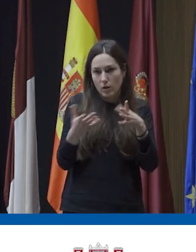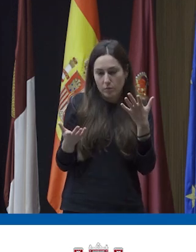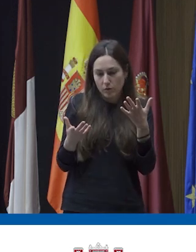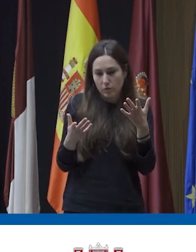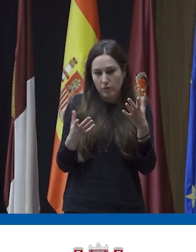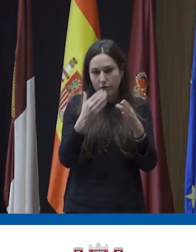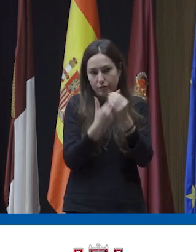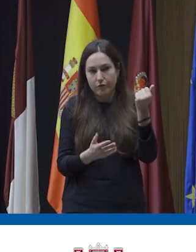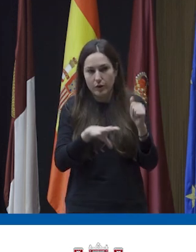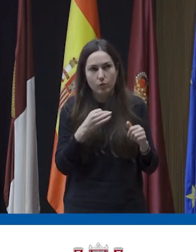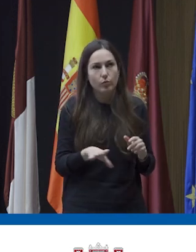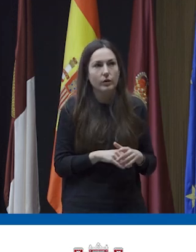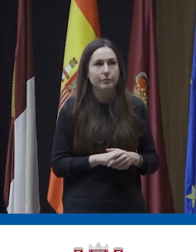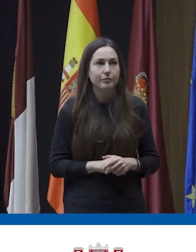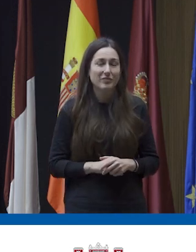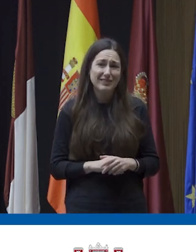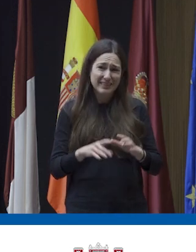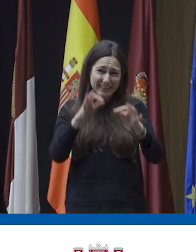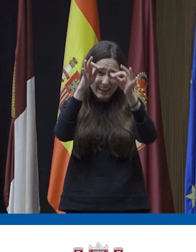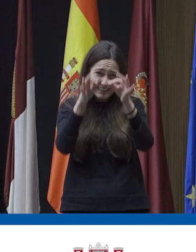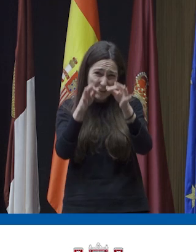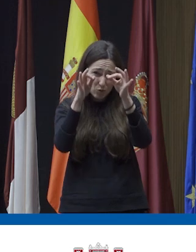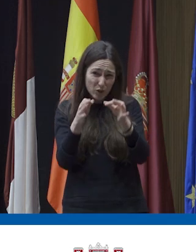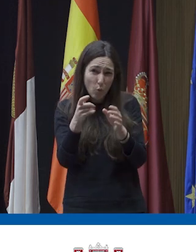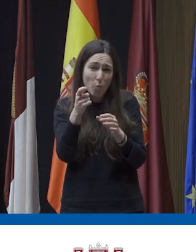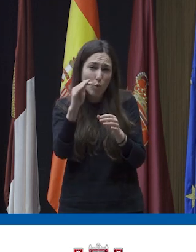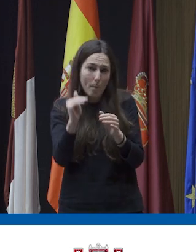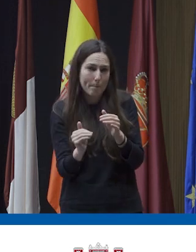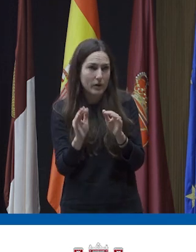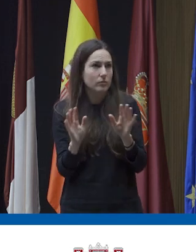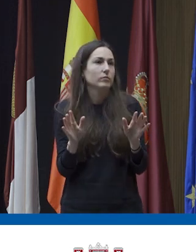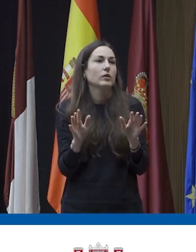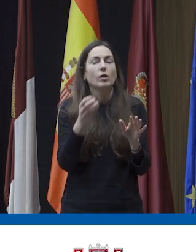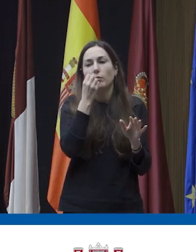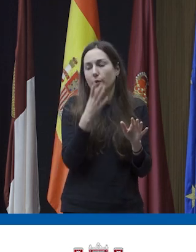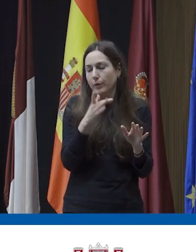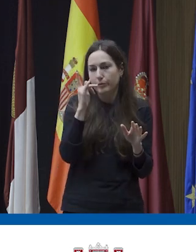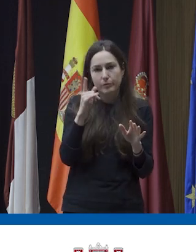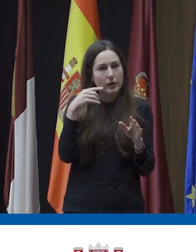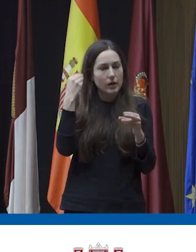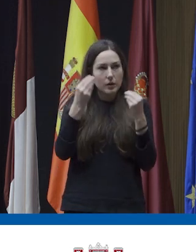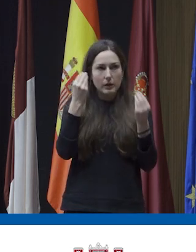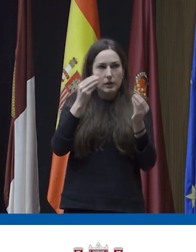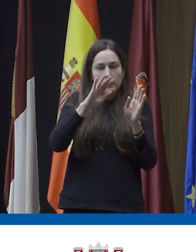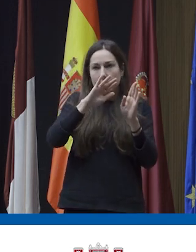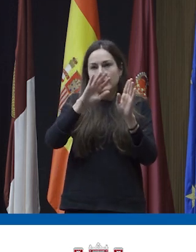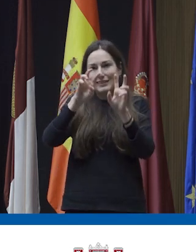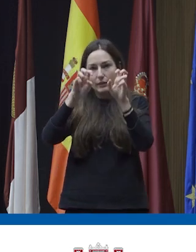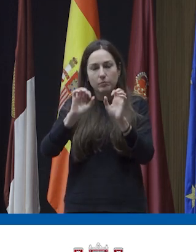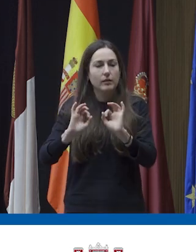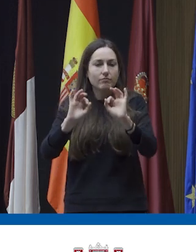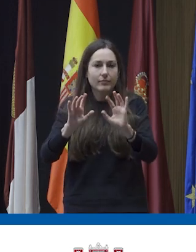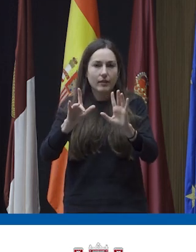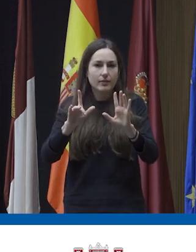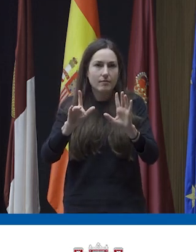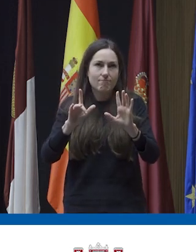por lo general pues suele ser un poquito menos exacto, ¿vale? Para que tengáis en cuenta. Pero bueno, esto es en cataratas muy extremas o casos complejos